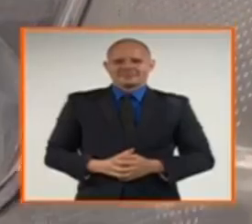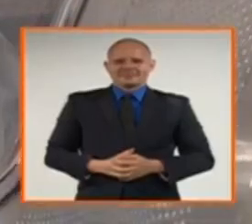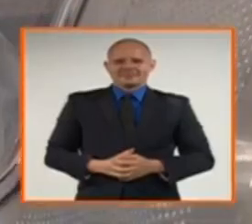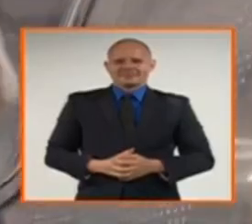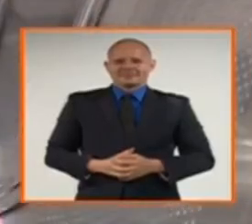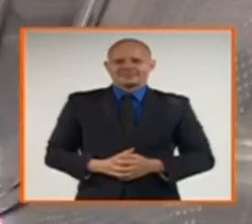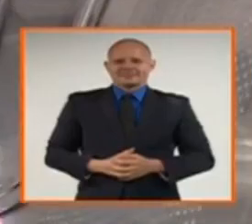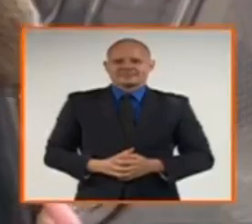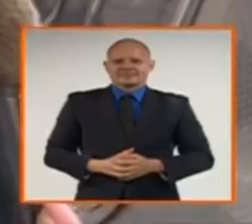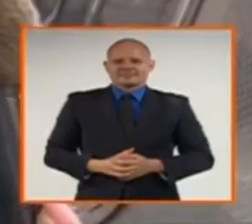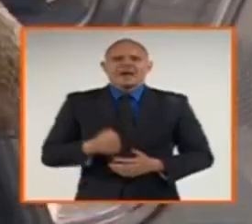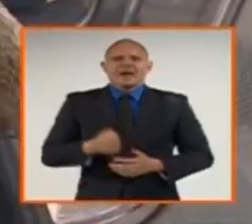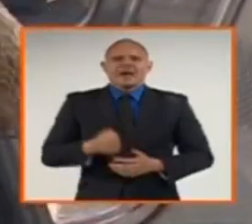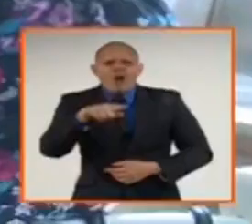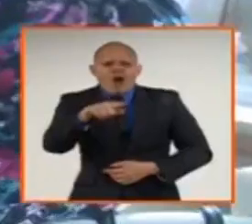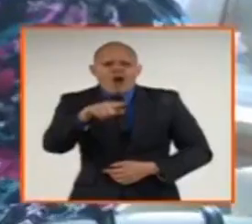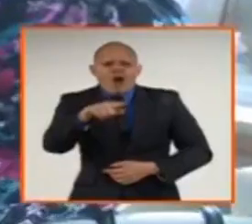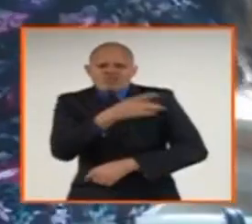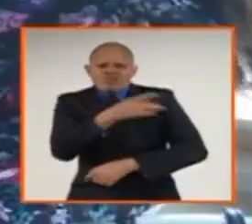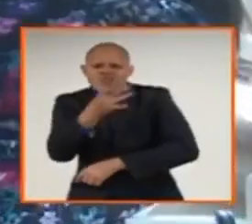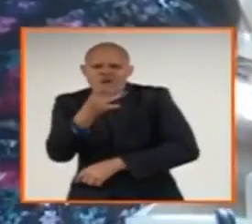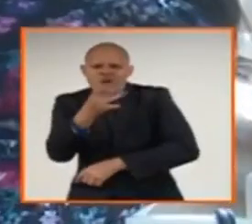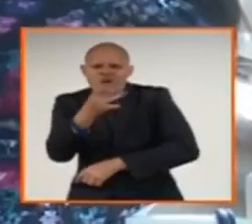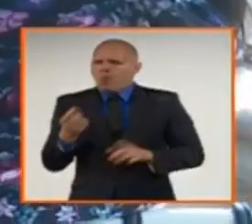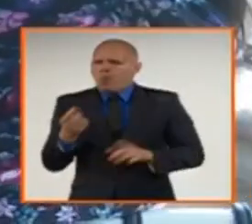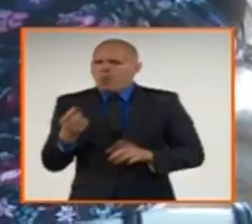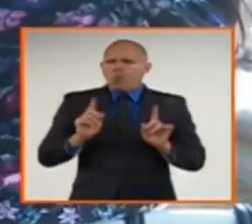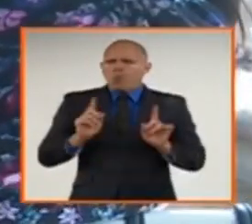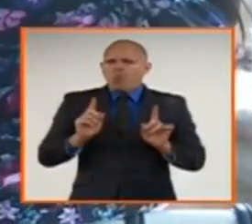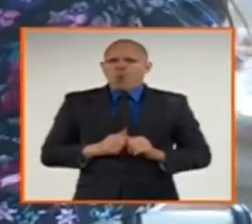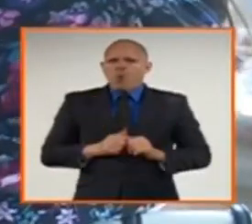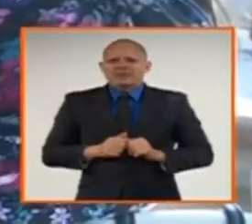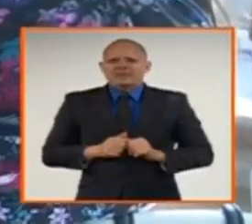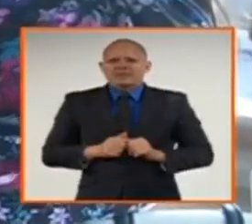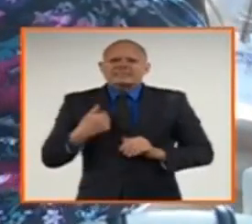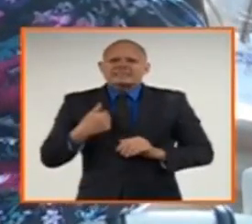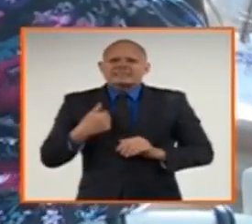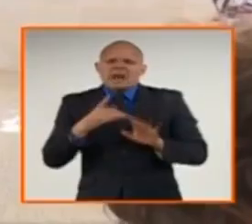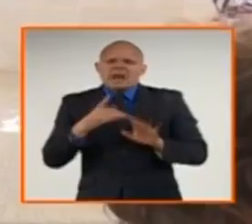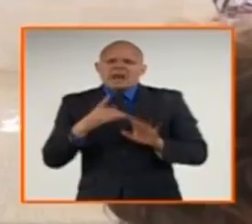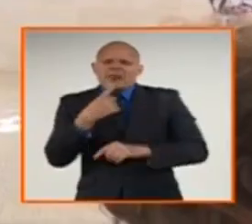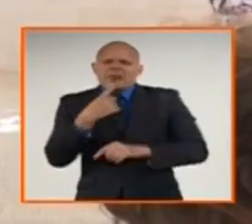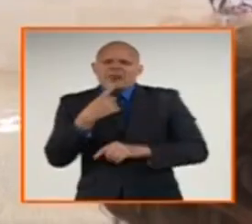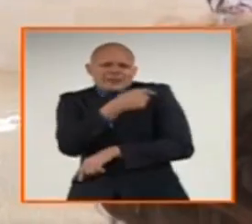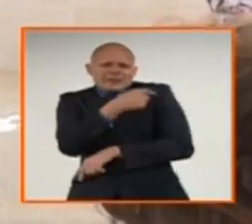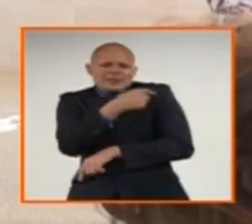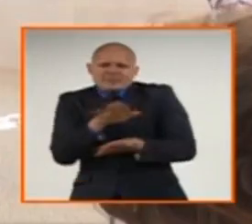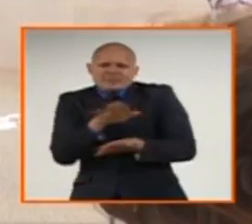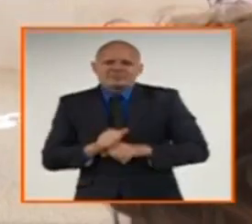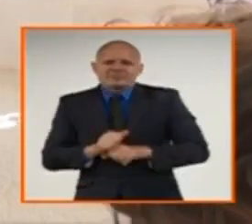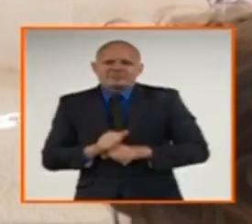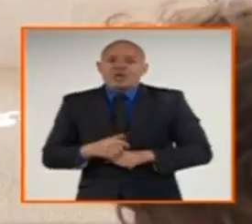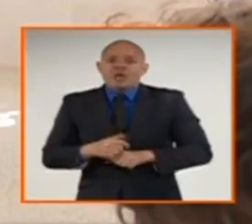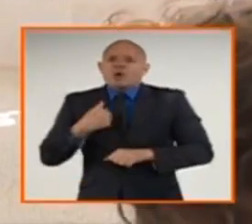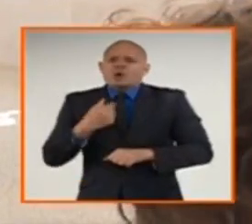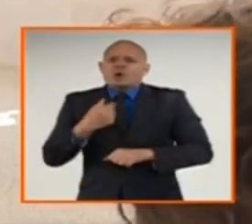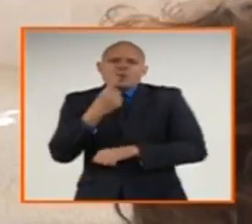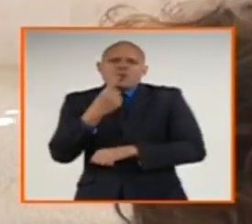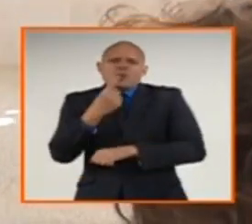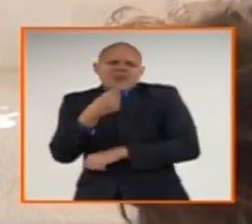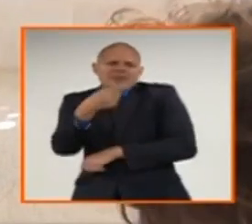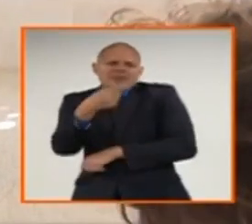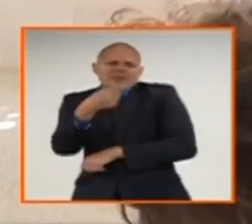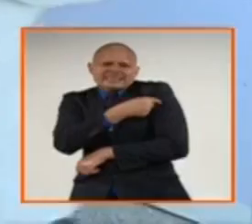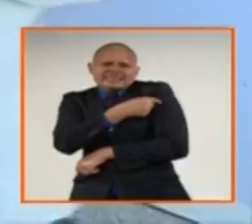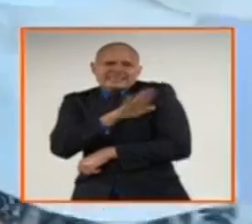¿Te dolió? No. La vacuna es buena para ti, para que te puedas mejorar. Me puso una cosita que era para escuchar los